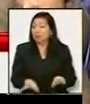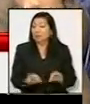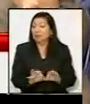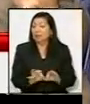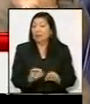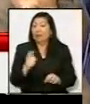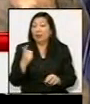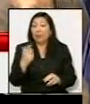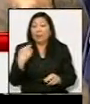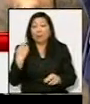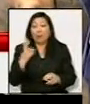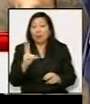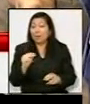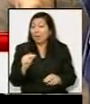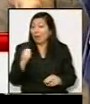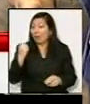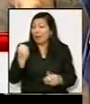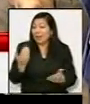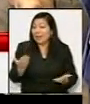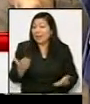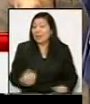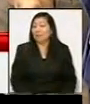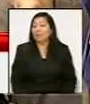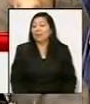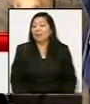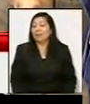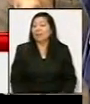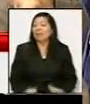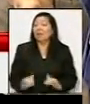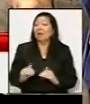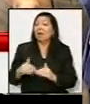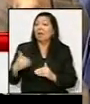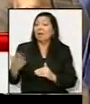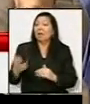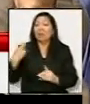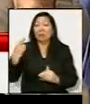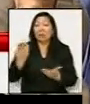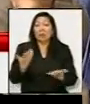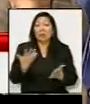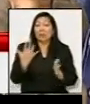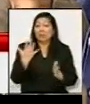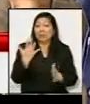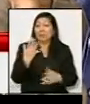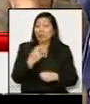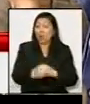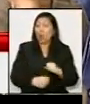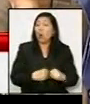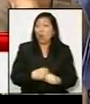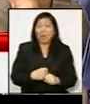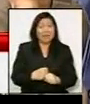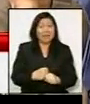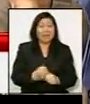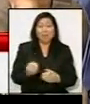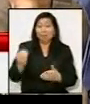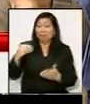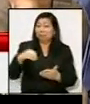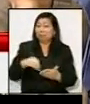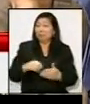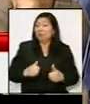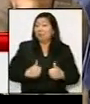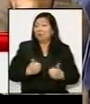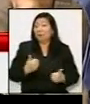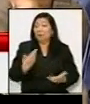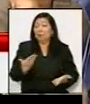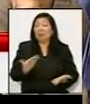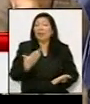líderes políticos que no ganan las elecciones se les deja fuera de la vida política durante cinco años y no se incorporan a la vida política